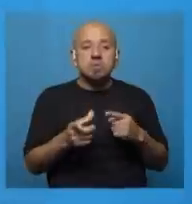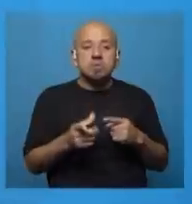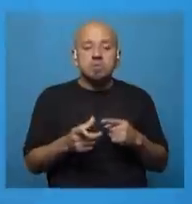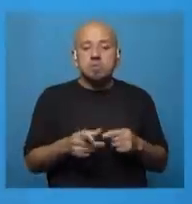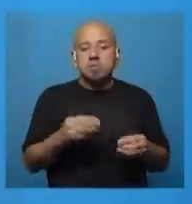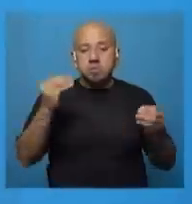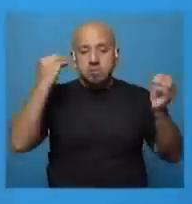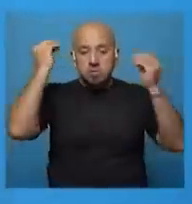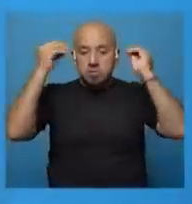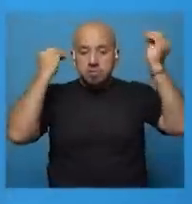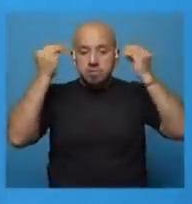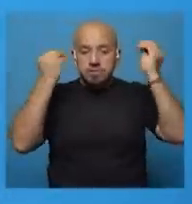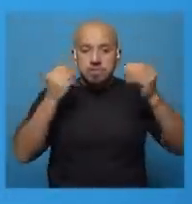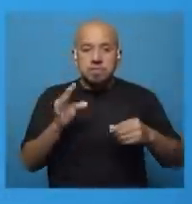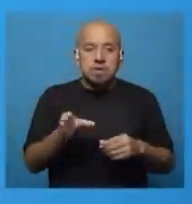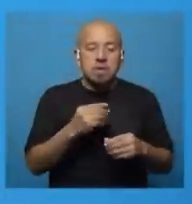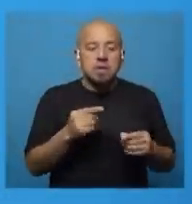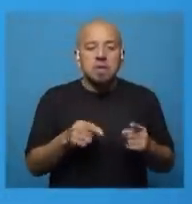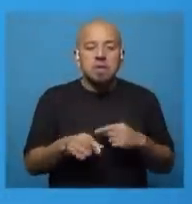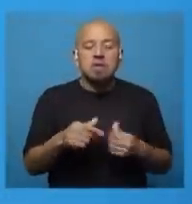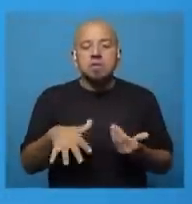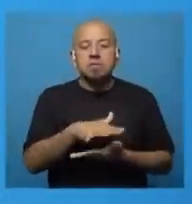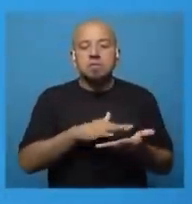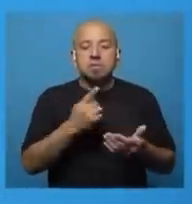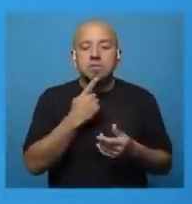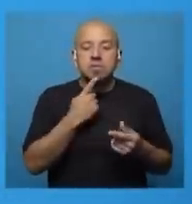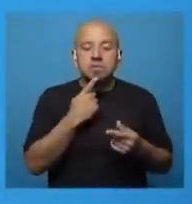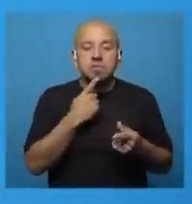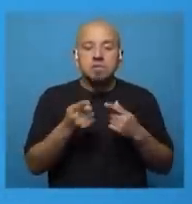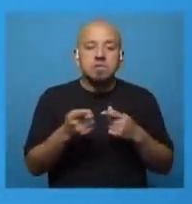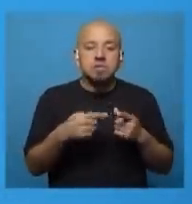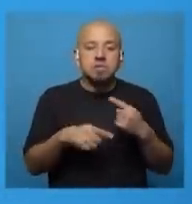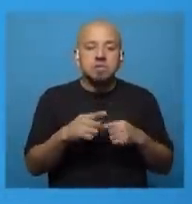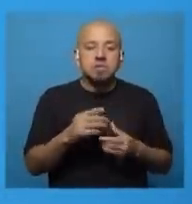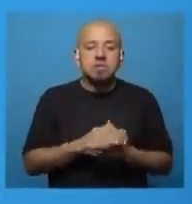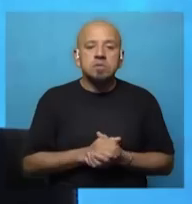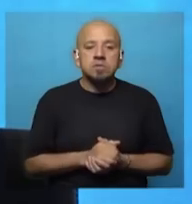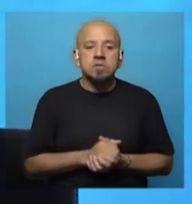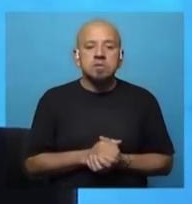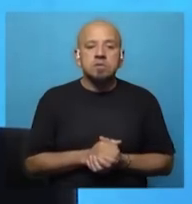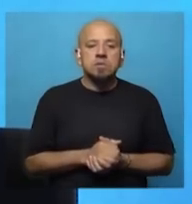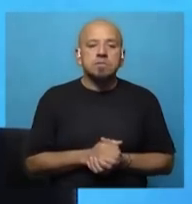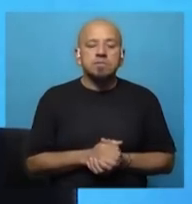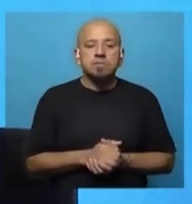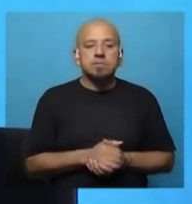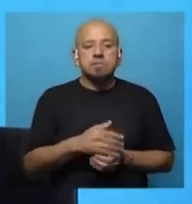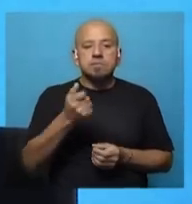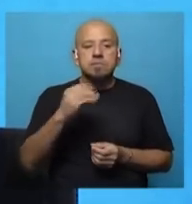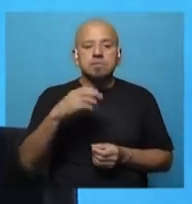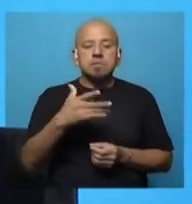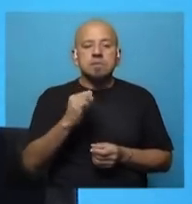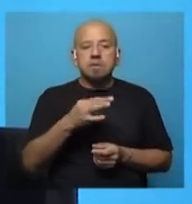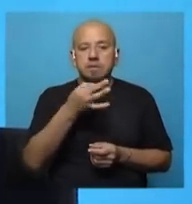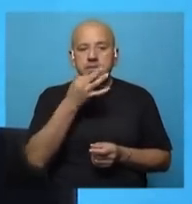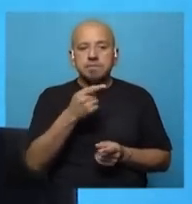manifieste preocupación de todo el espectro político de esta situación parece absolutamente razonable la vicecanciller h en Twitter